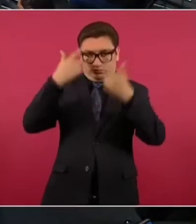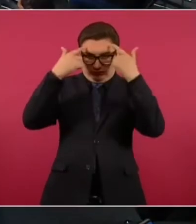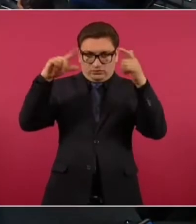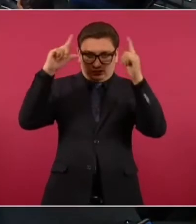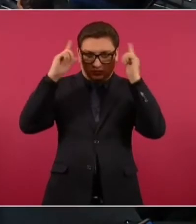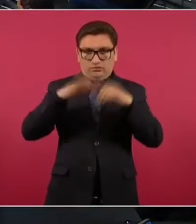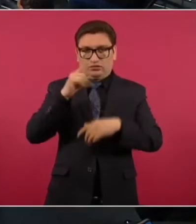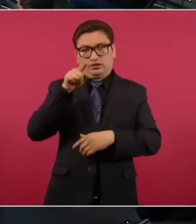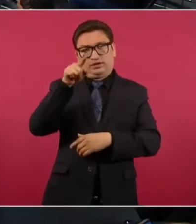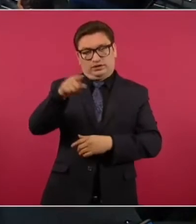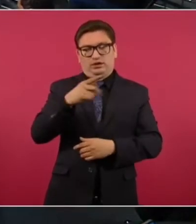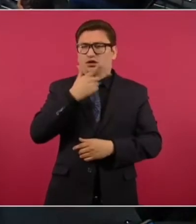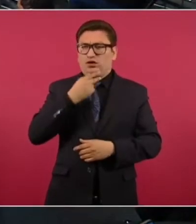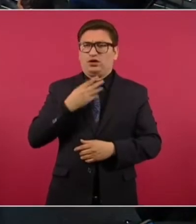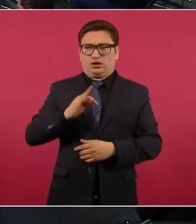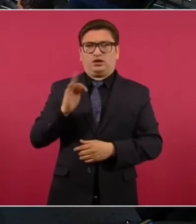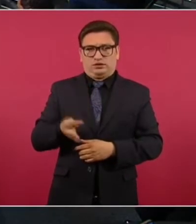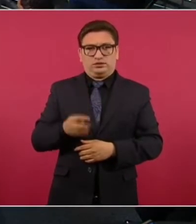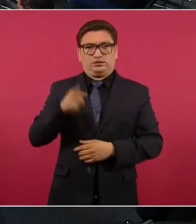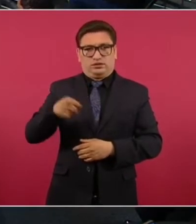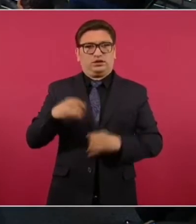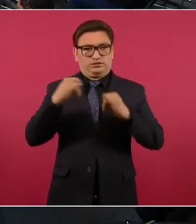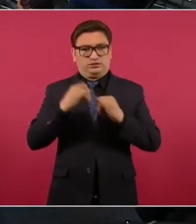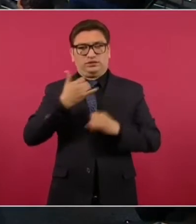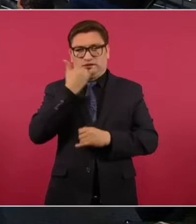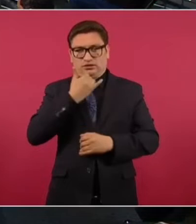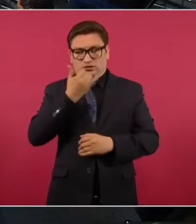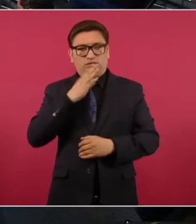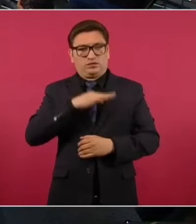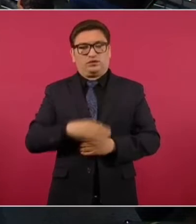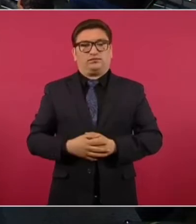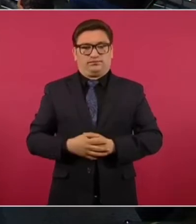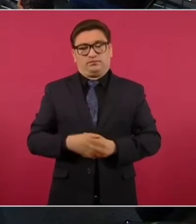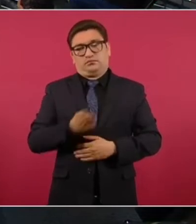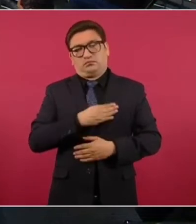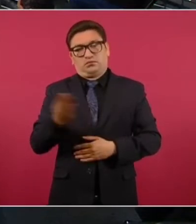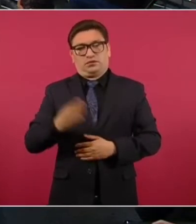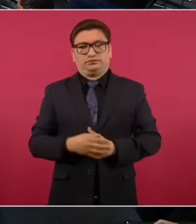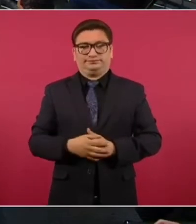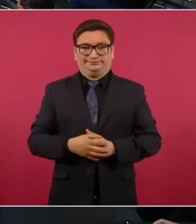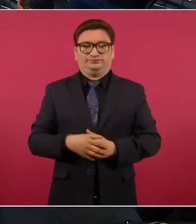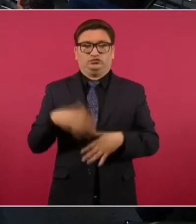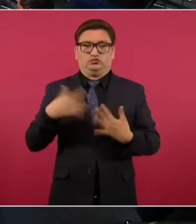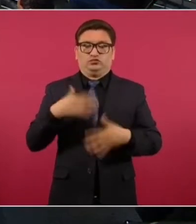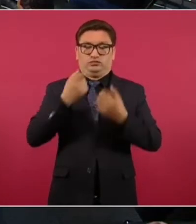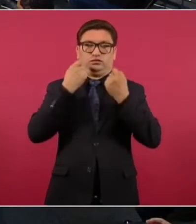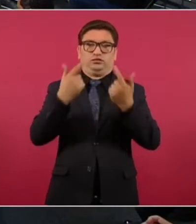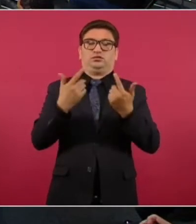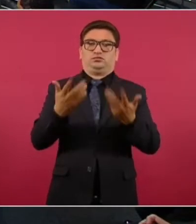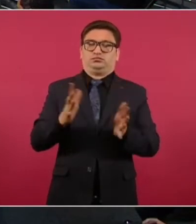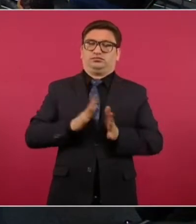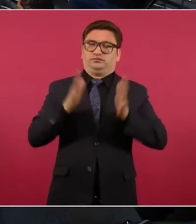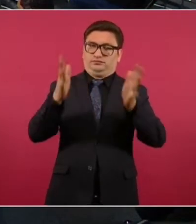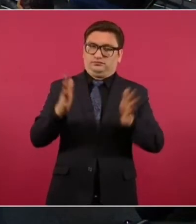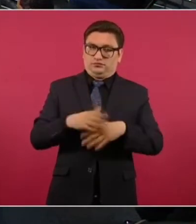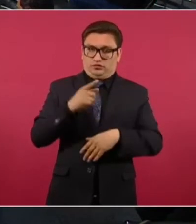que él pues aceptó que la institución se había equivocado y bueno, es sorprendente porque él no